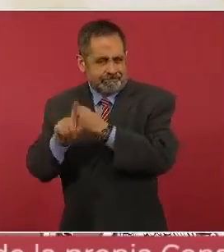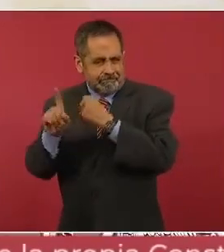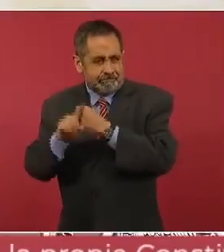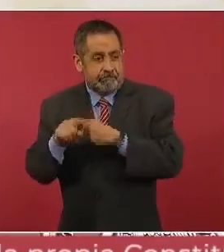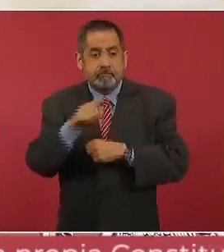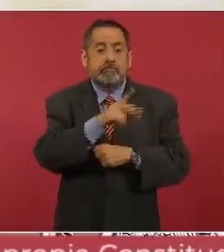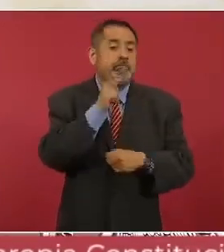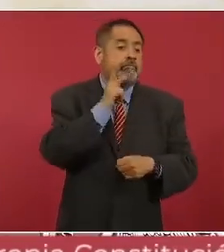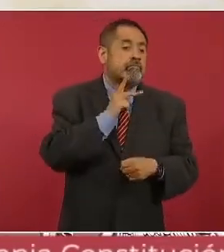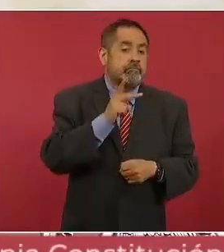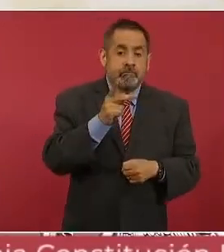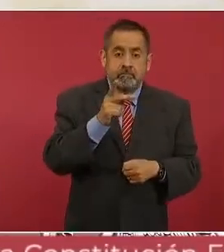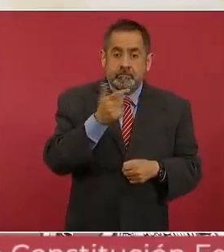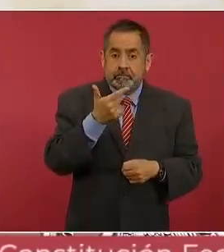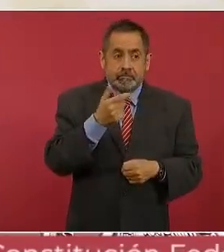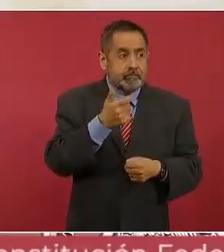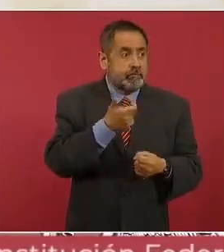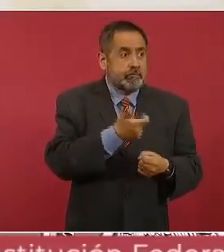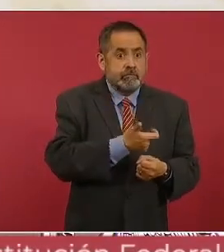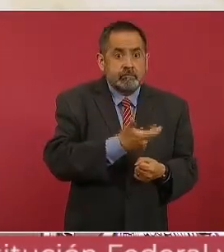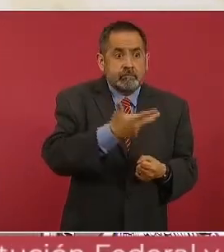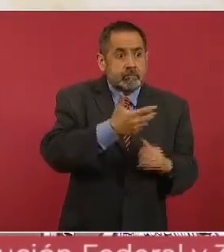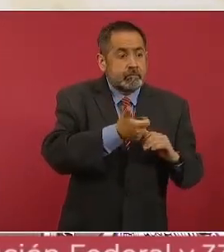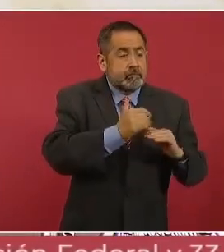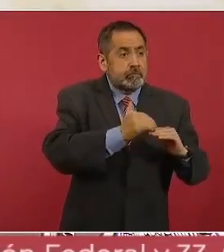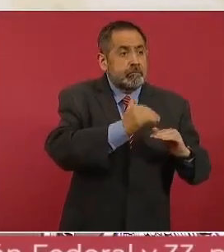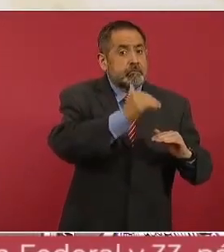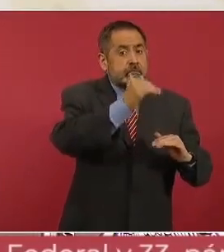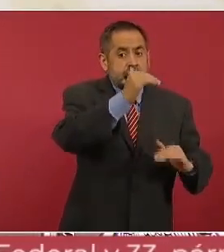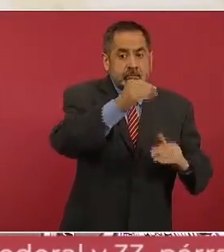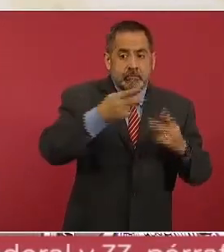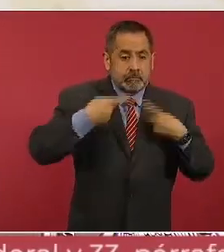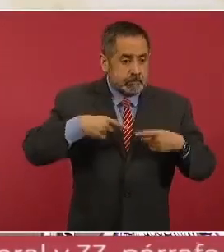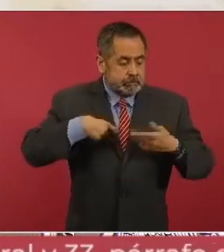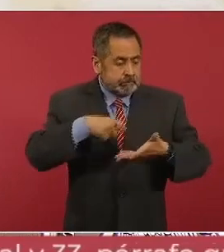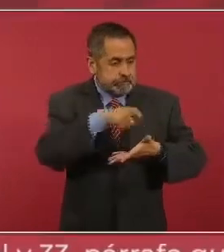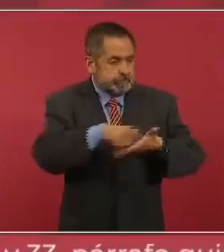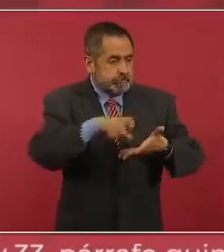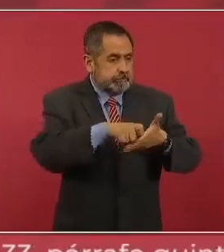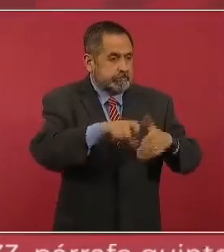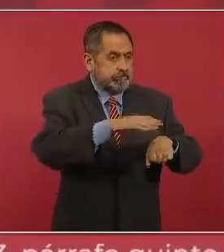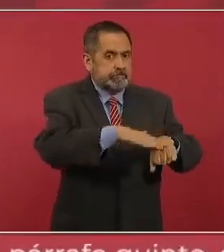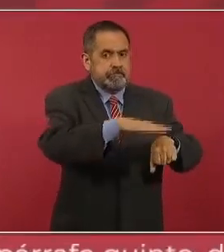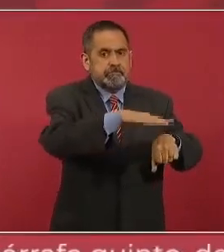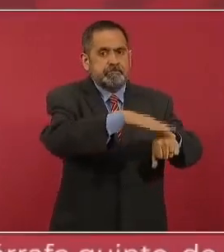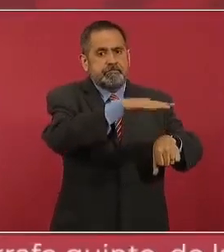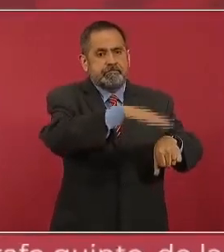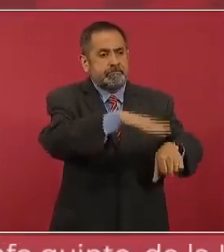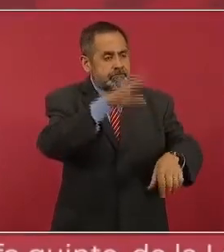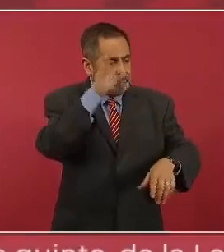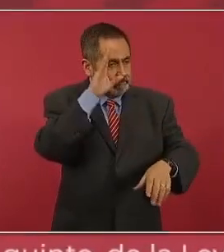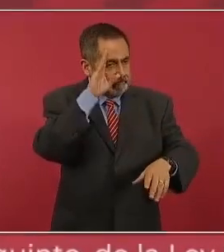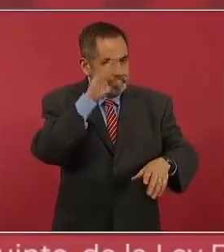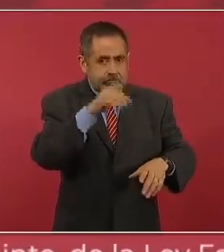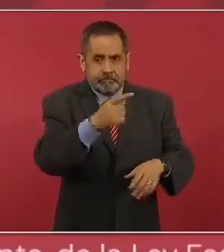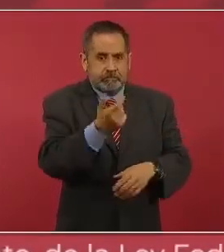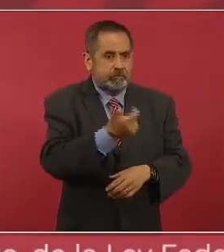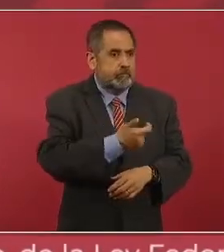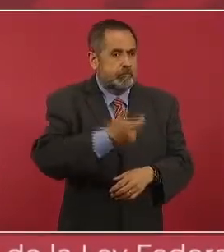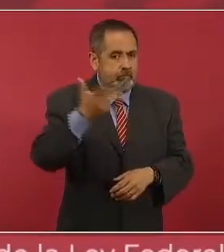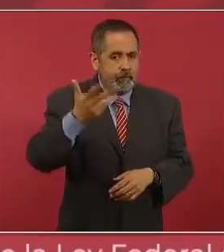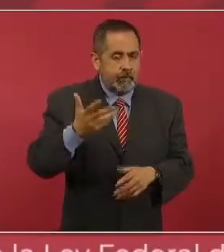los consumidores de Estados Unidos están comprando la gasolina a